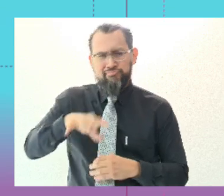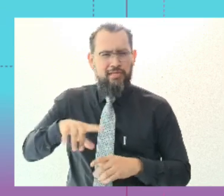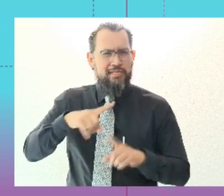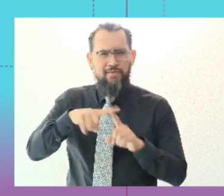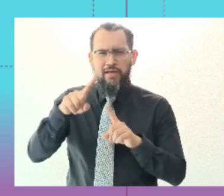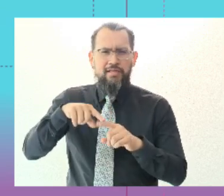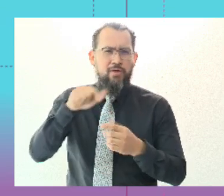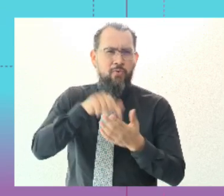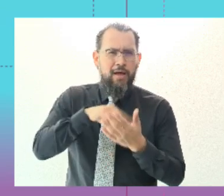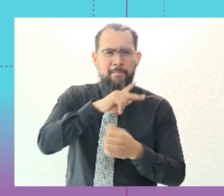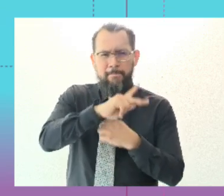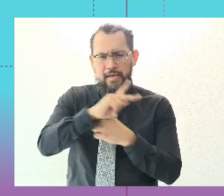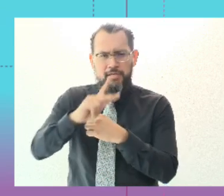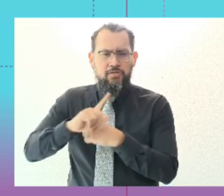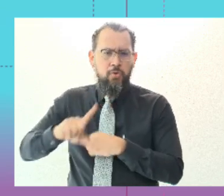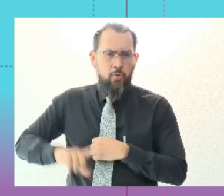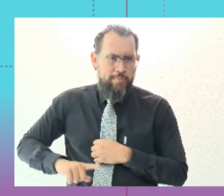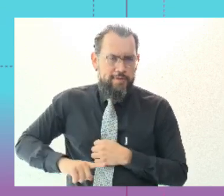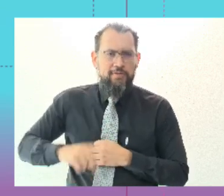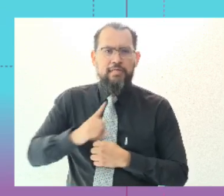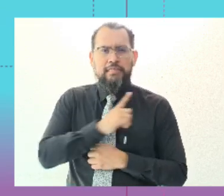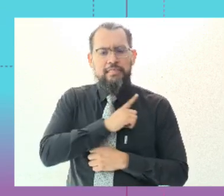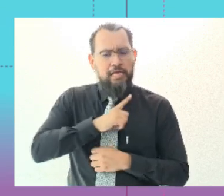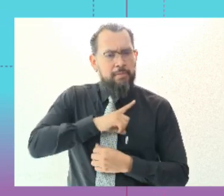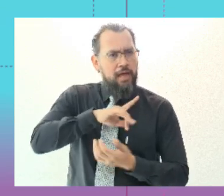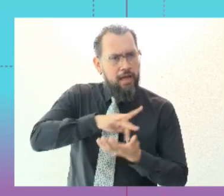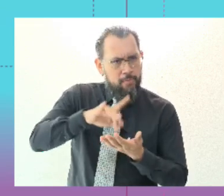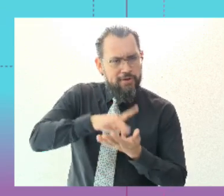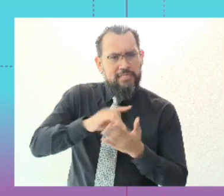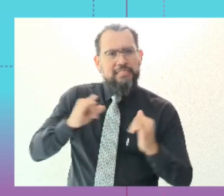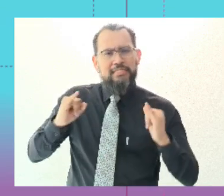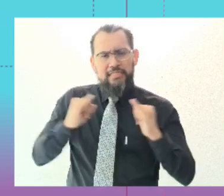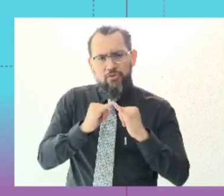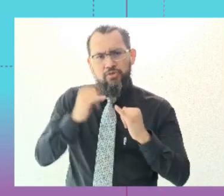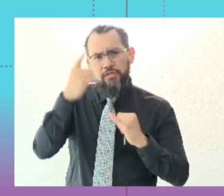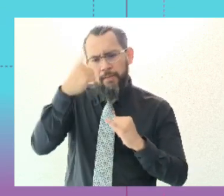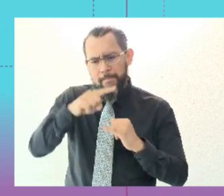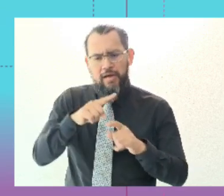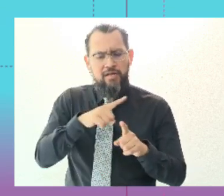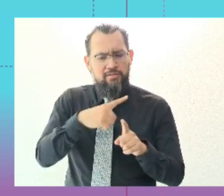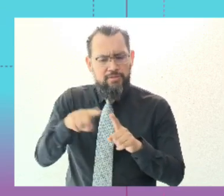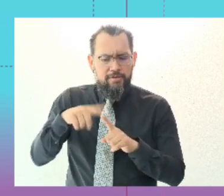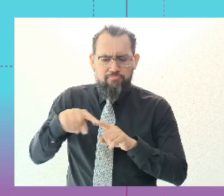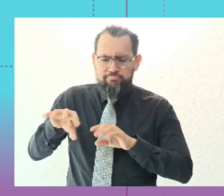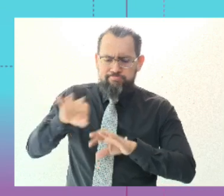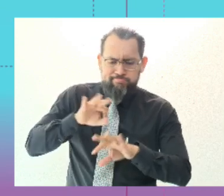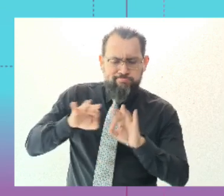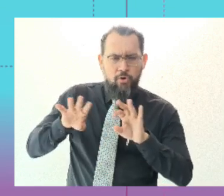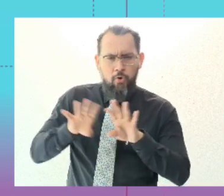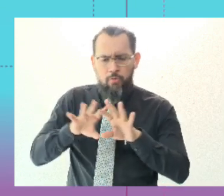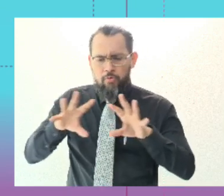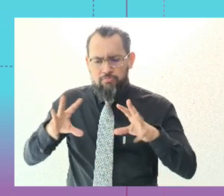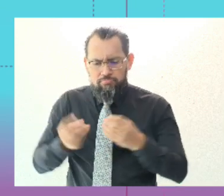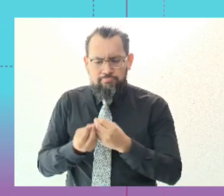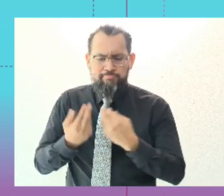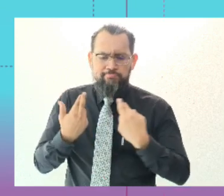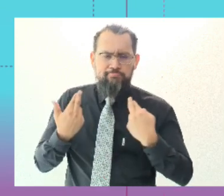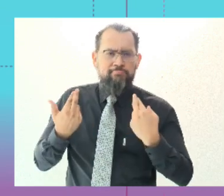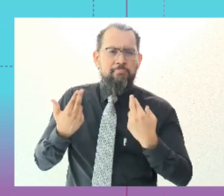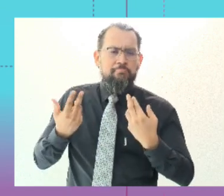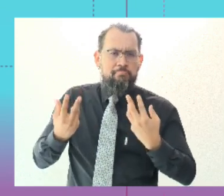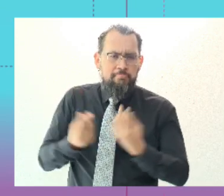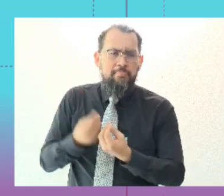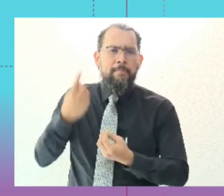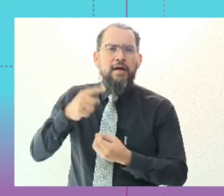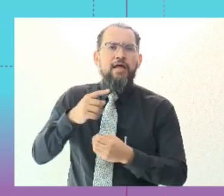instituciones encargadas de la memoria en el establecimiento de política, selección, reunión y preservación de los